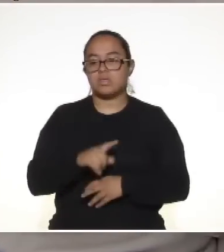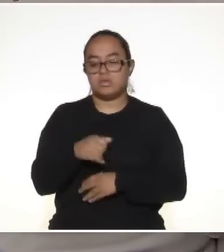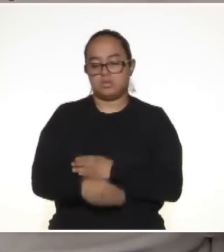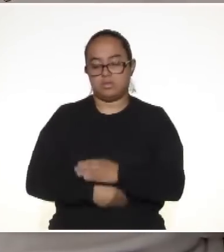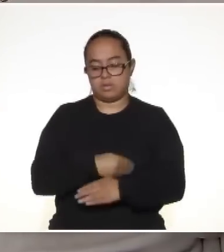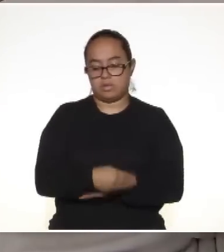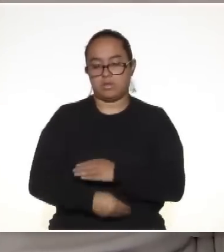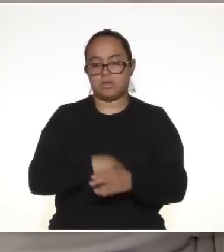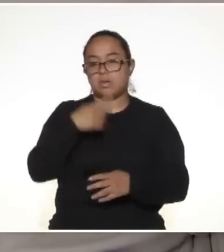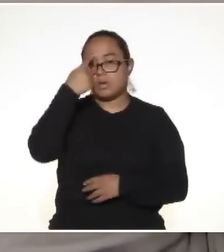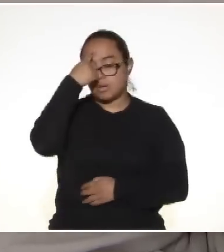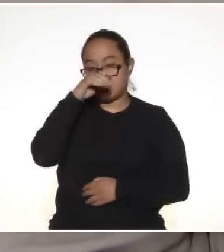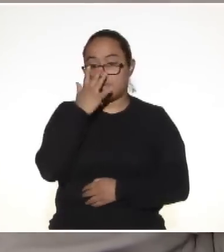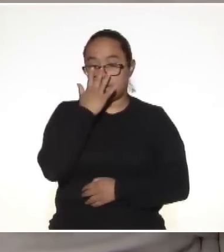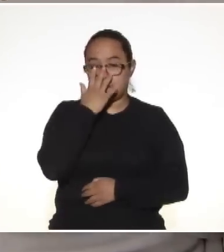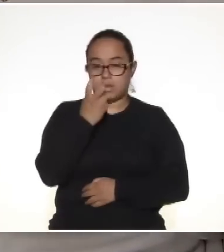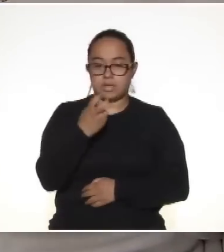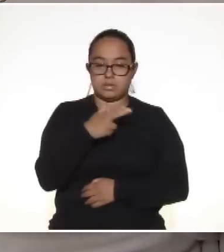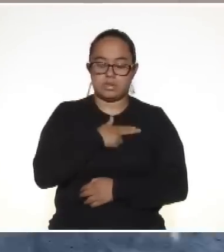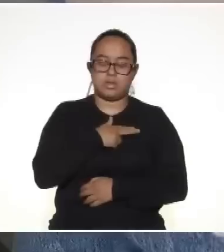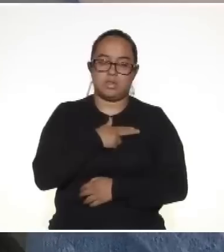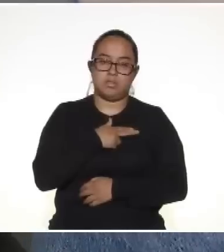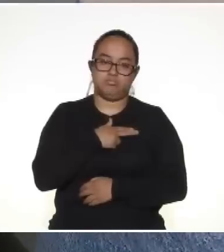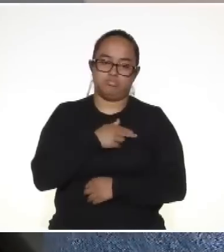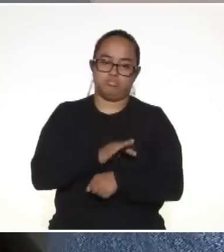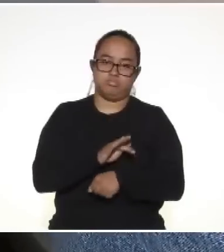vendaje solamente para cubrir la herida.